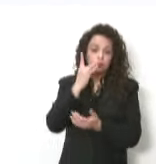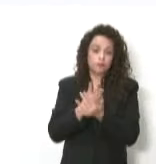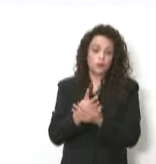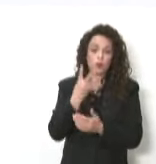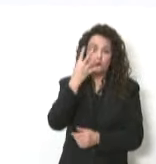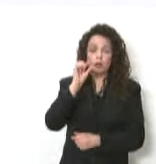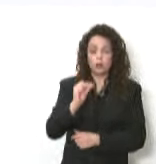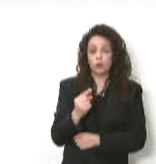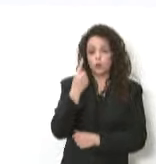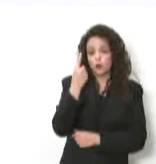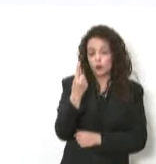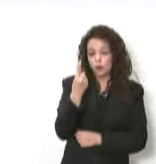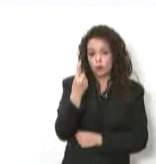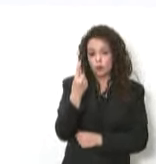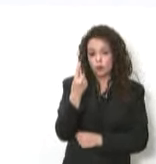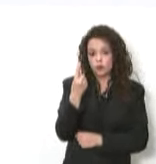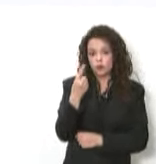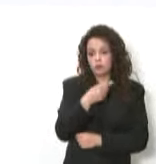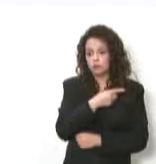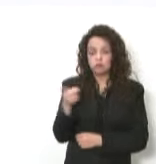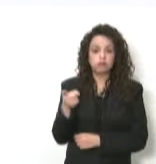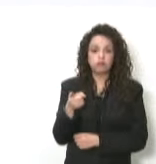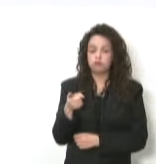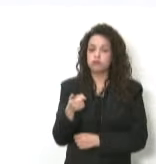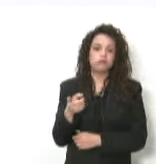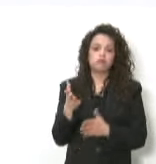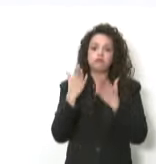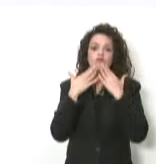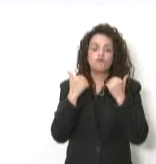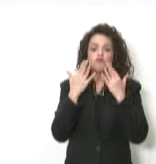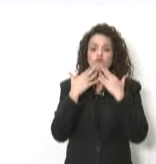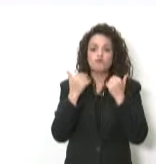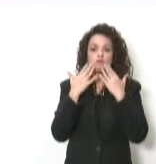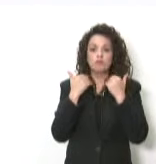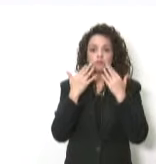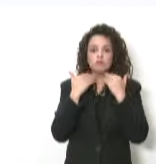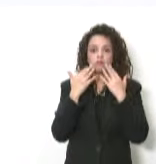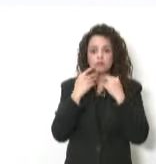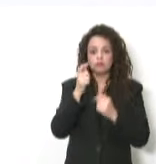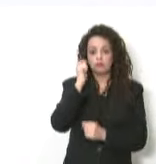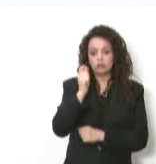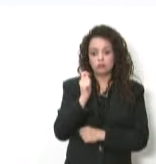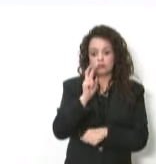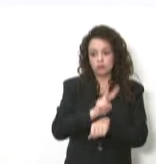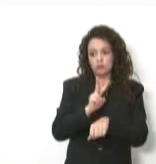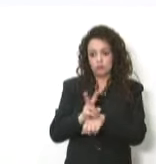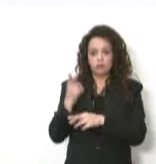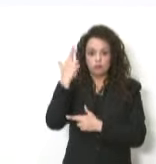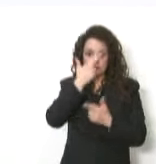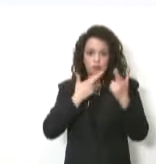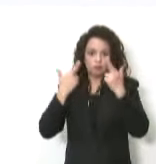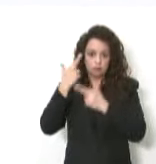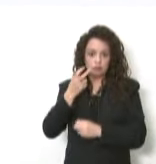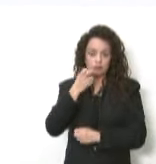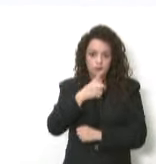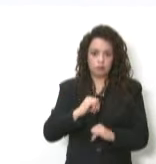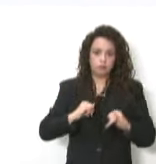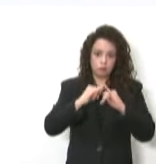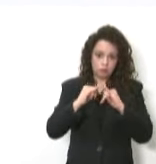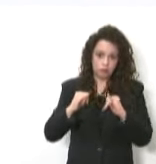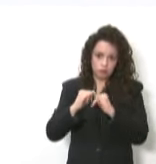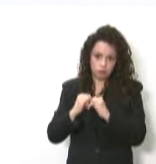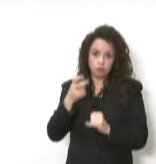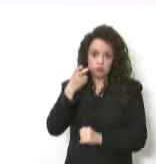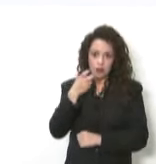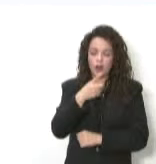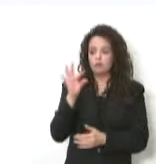15 sujetos obligados, no contaban con ninguna carga en la verificación correspondiente, por lo cual obtuvieron 0 puntos.